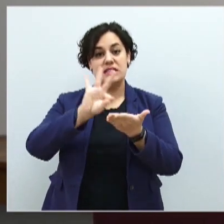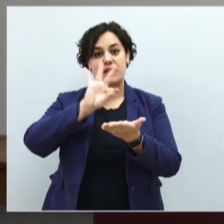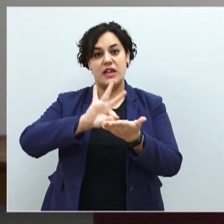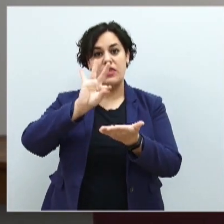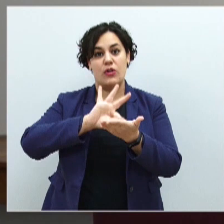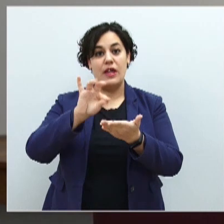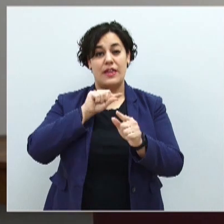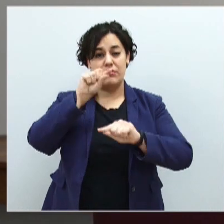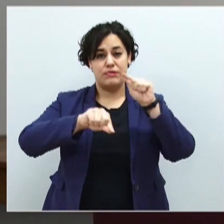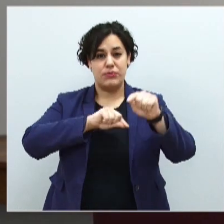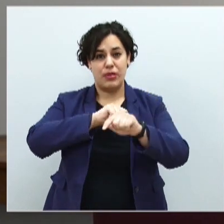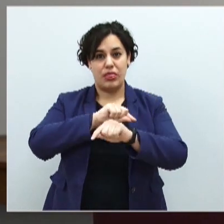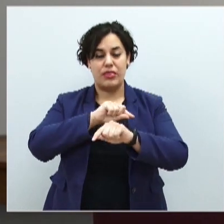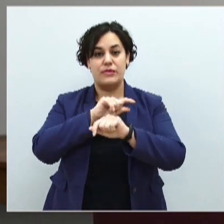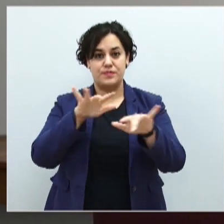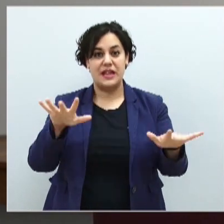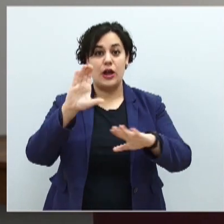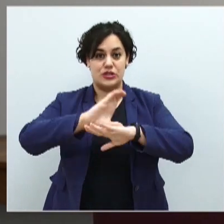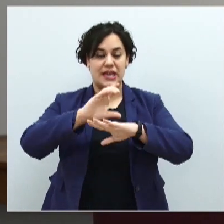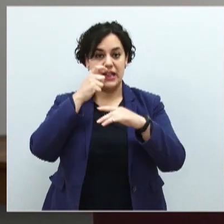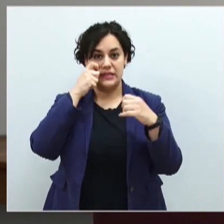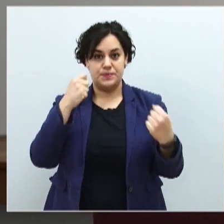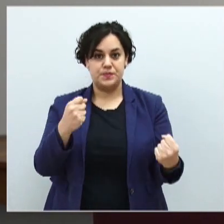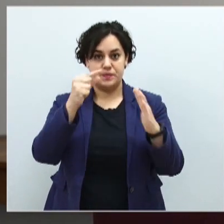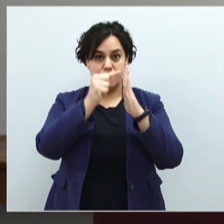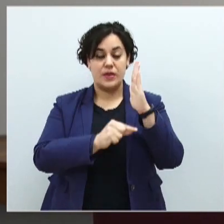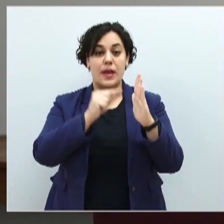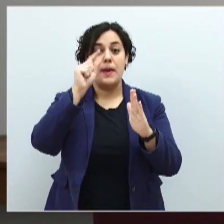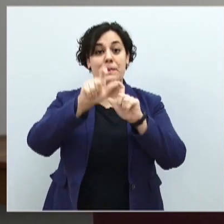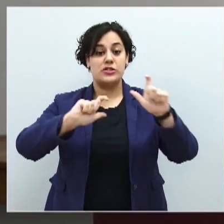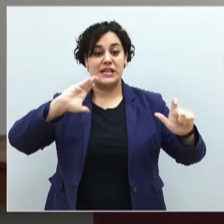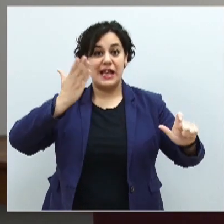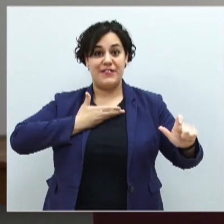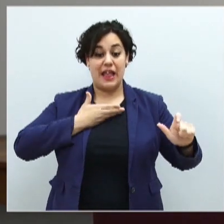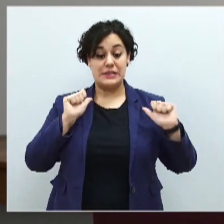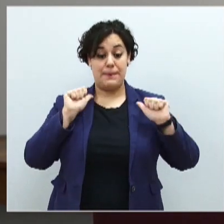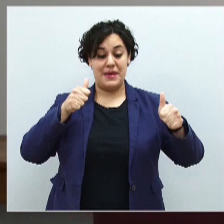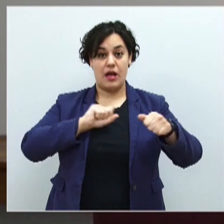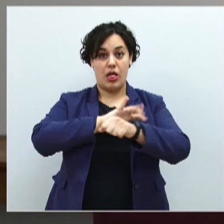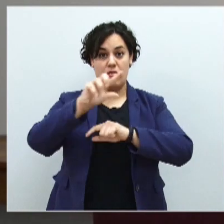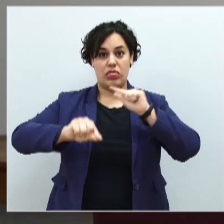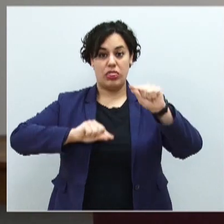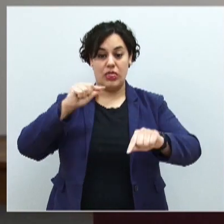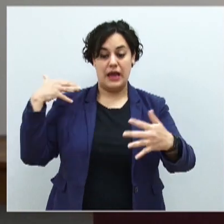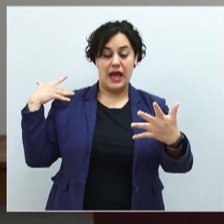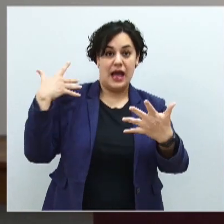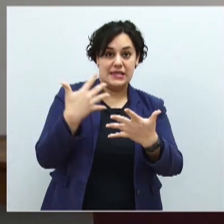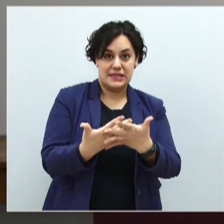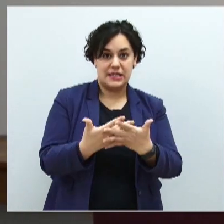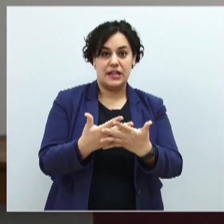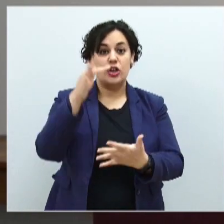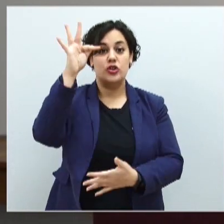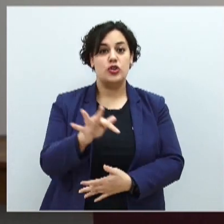de Epidemiología de la Consejería de Salud, son los siguientes. El número de personas afectadas desde el inicio del brote ascendía